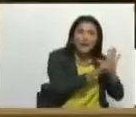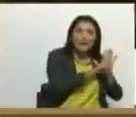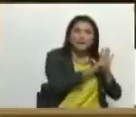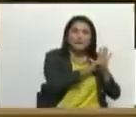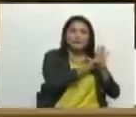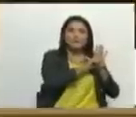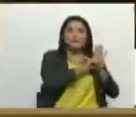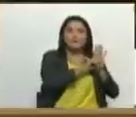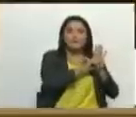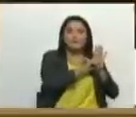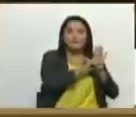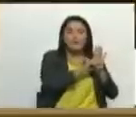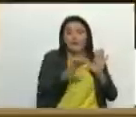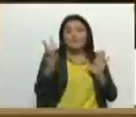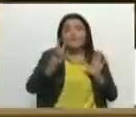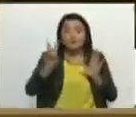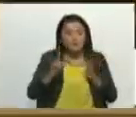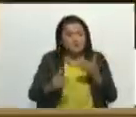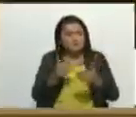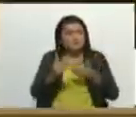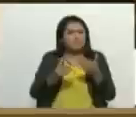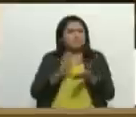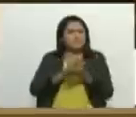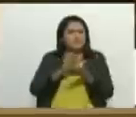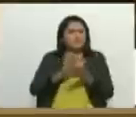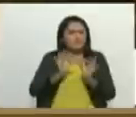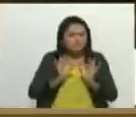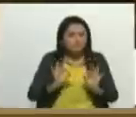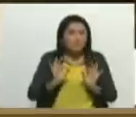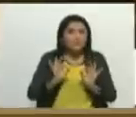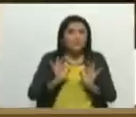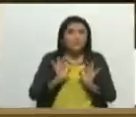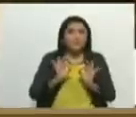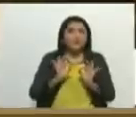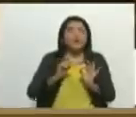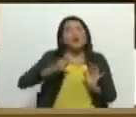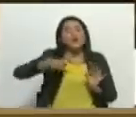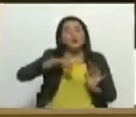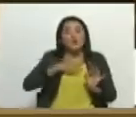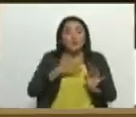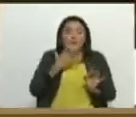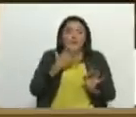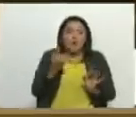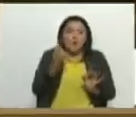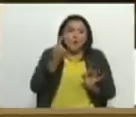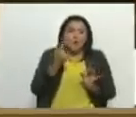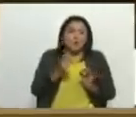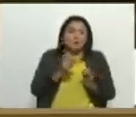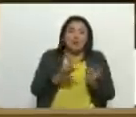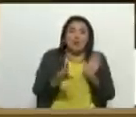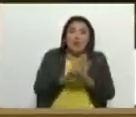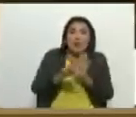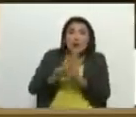para su funcionamiento armónico. Que si aprobáramos leyes, que si aprobáramos los instrumentos,